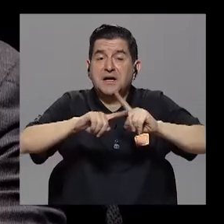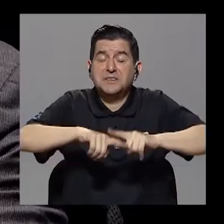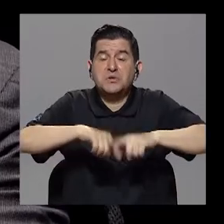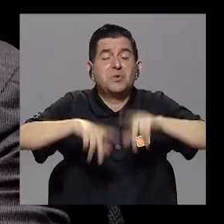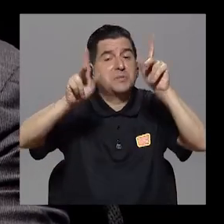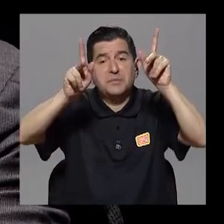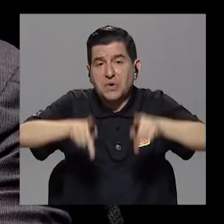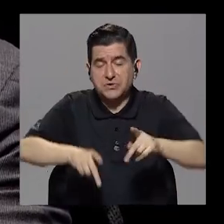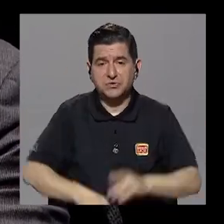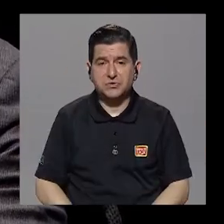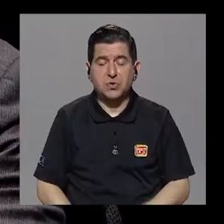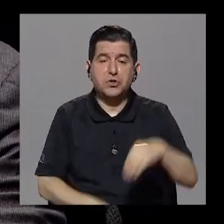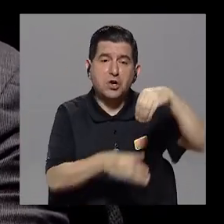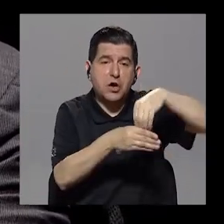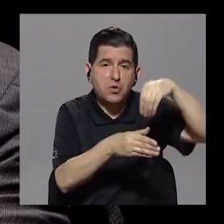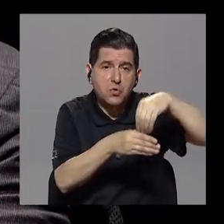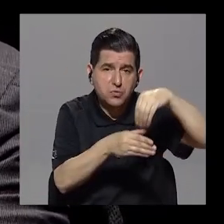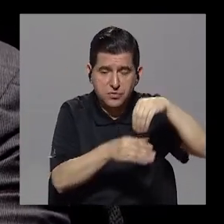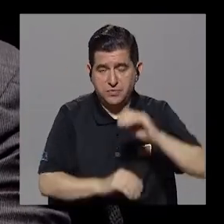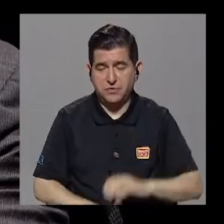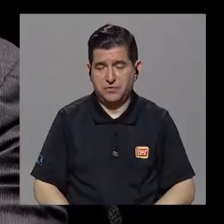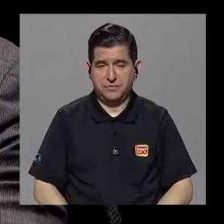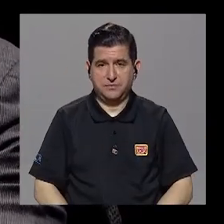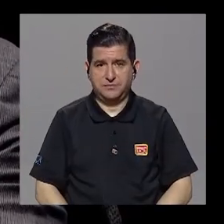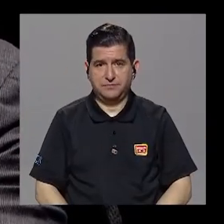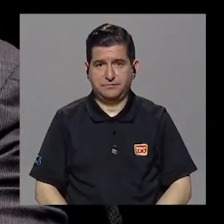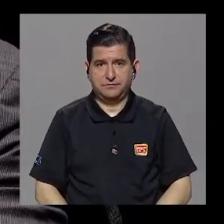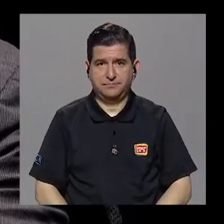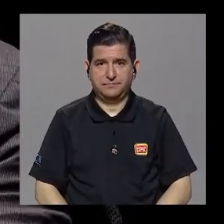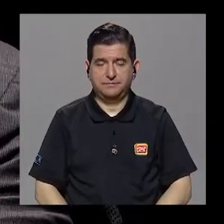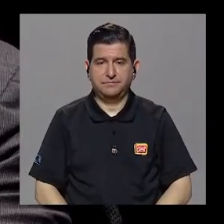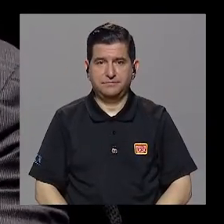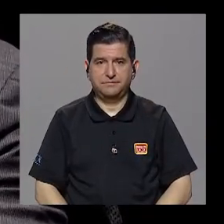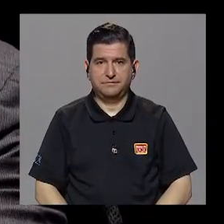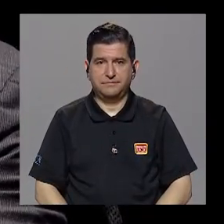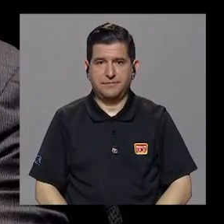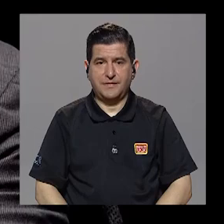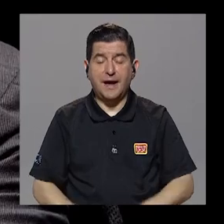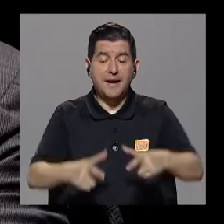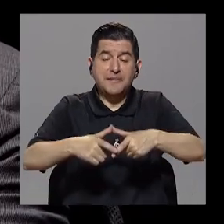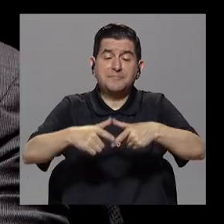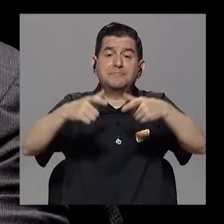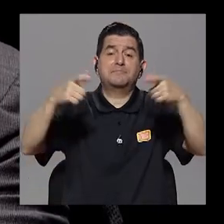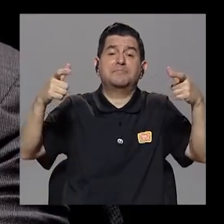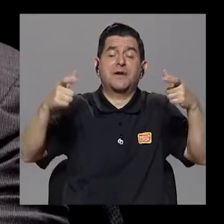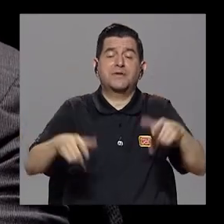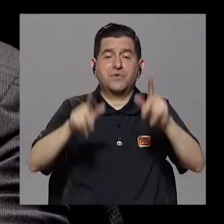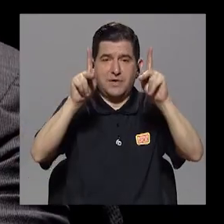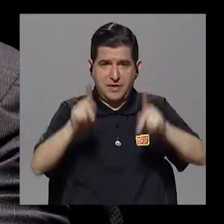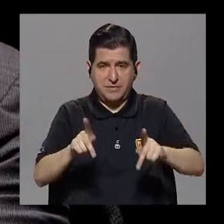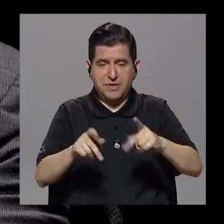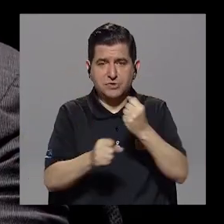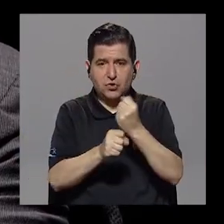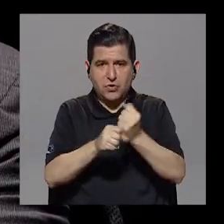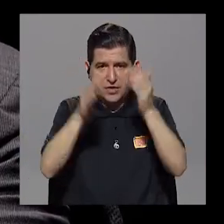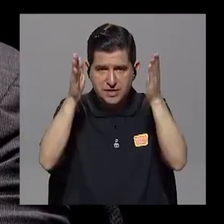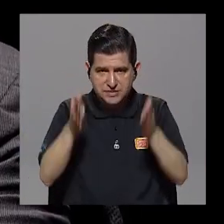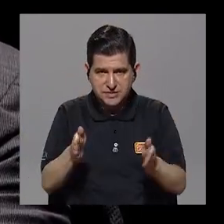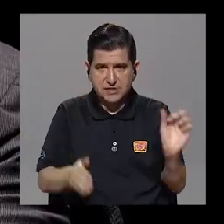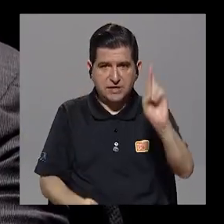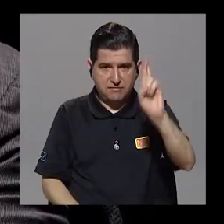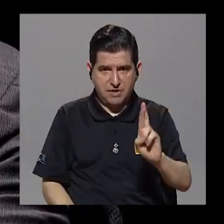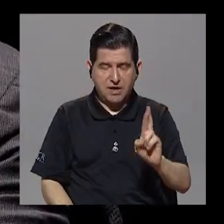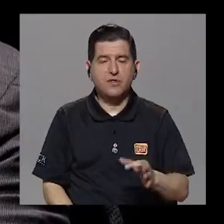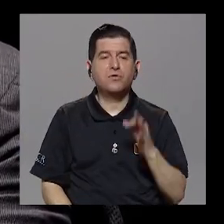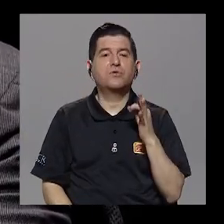entonces depende de las personas si contribuyen a él. Y entonces, claro, la inmensa mayoría de asalariados en Costa Rica